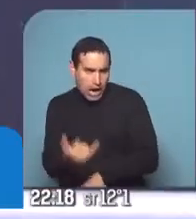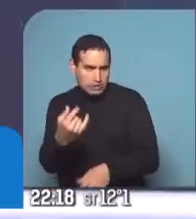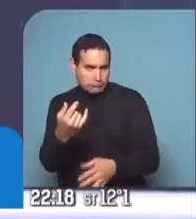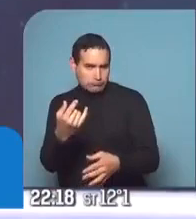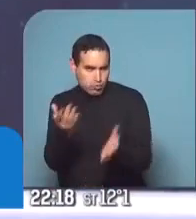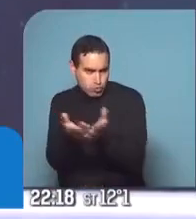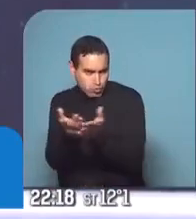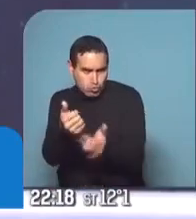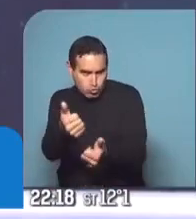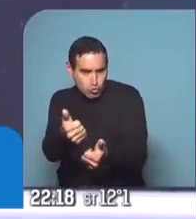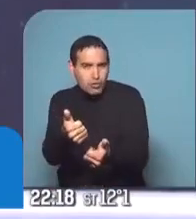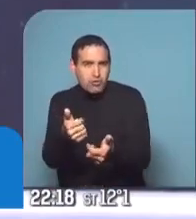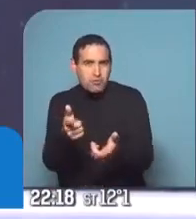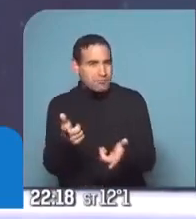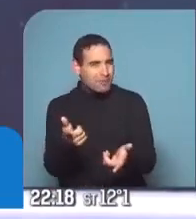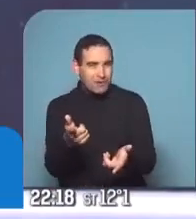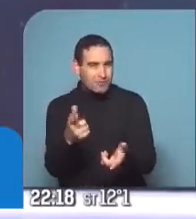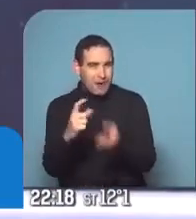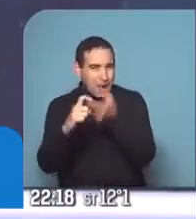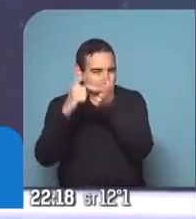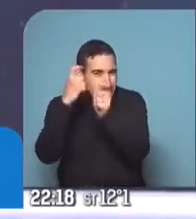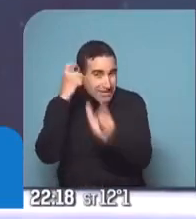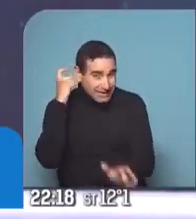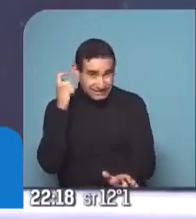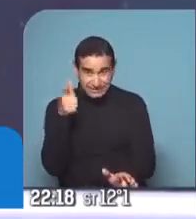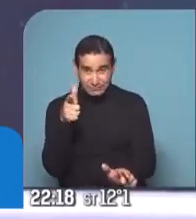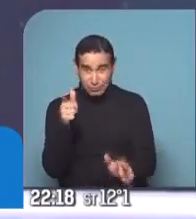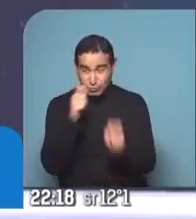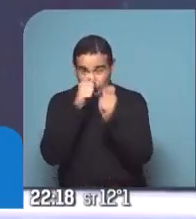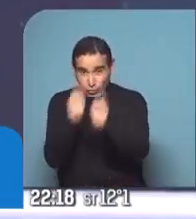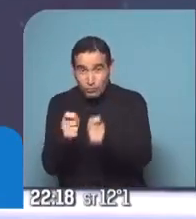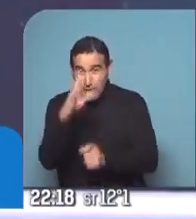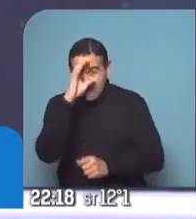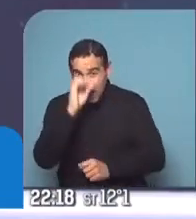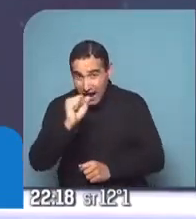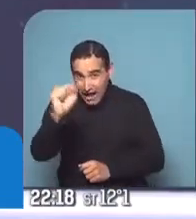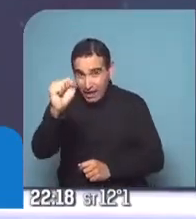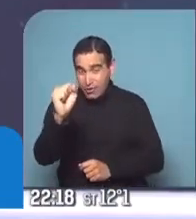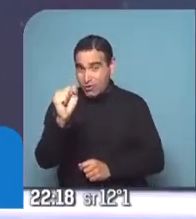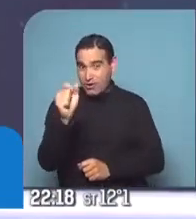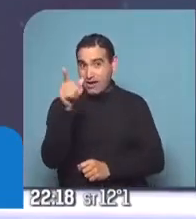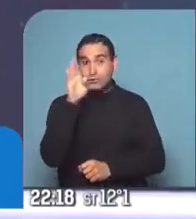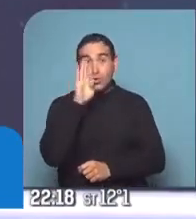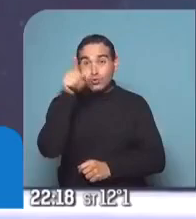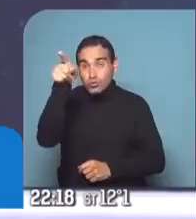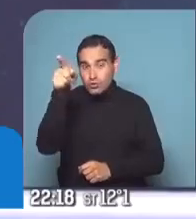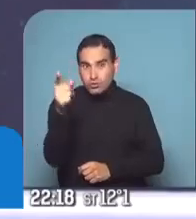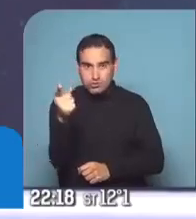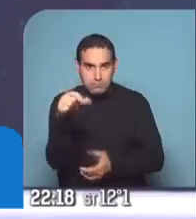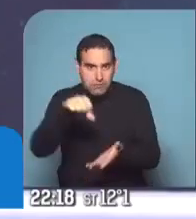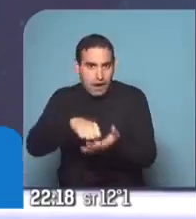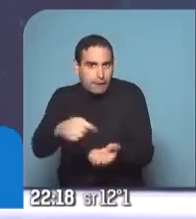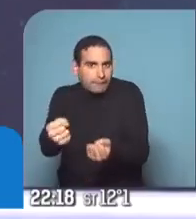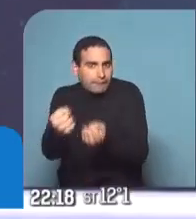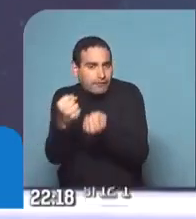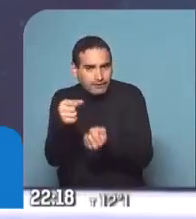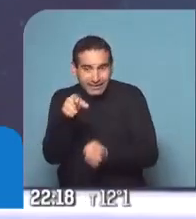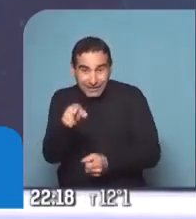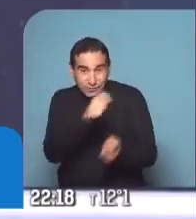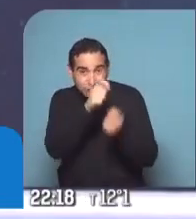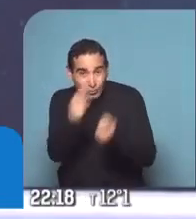tenga la expertise para ser embajador ante una potencia como los Estados Unidos, habiendo